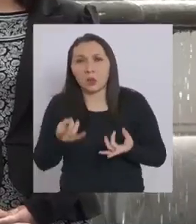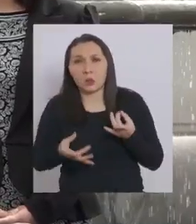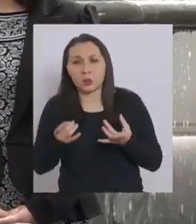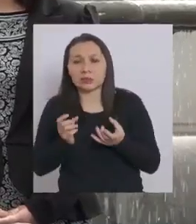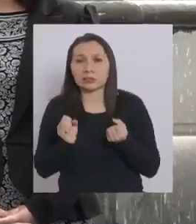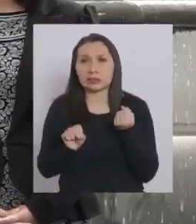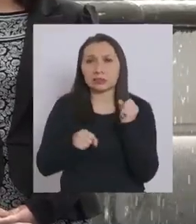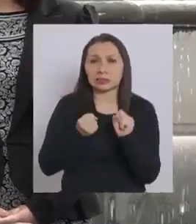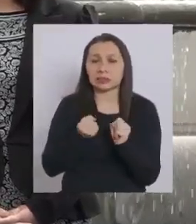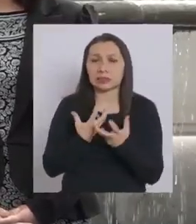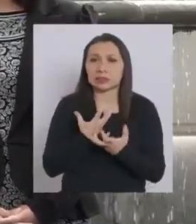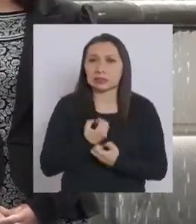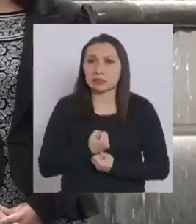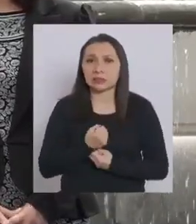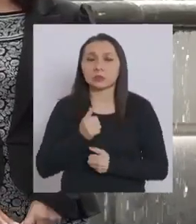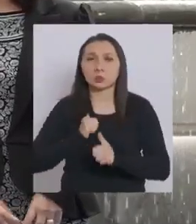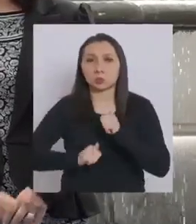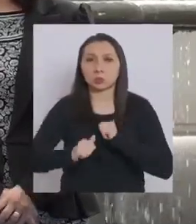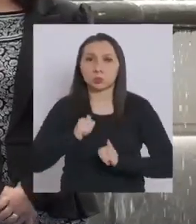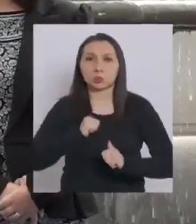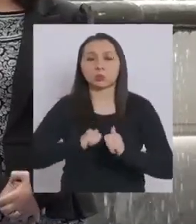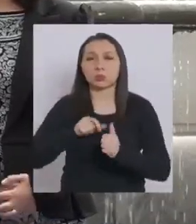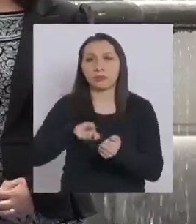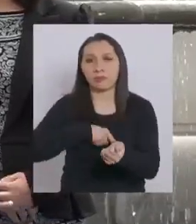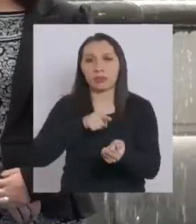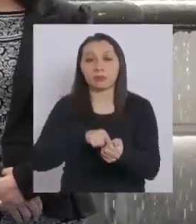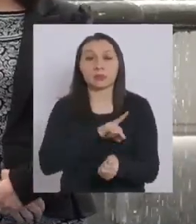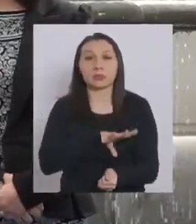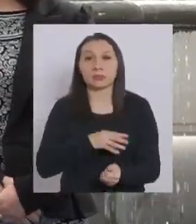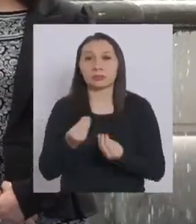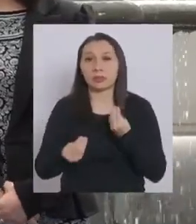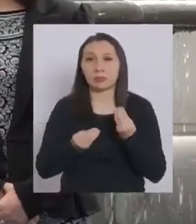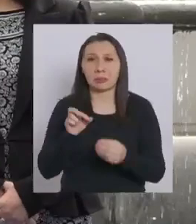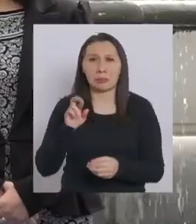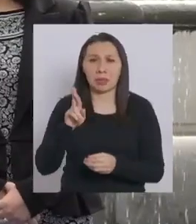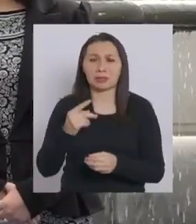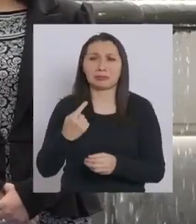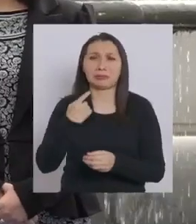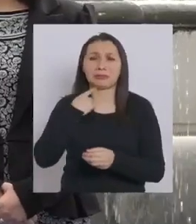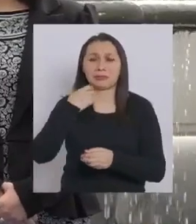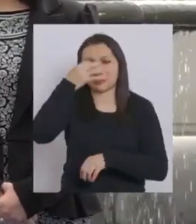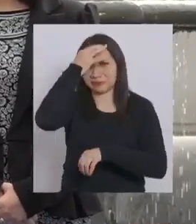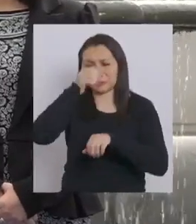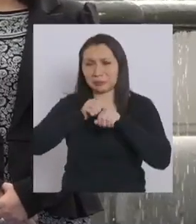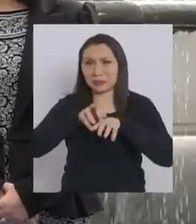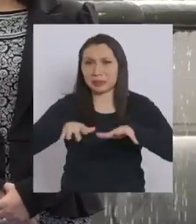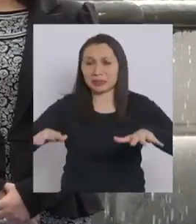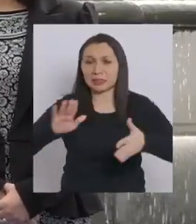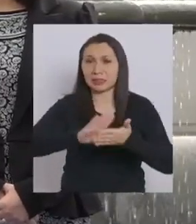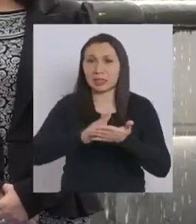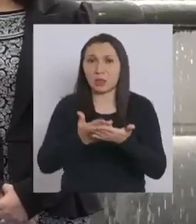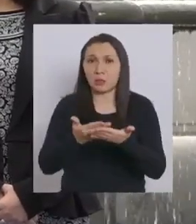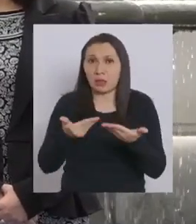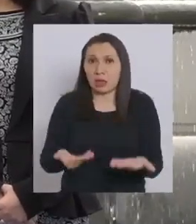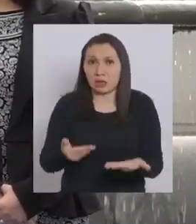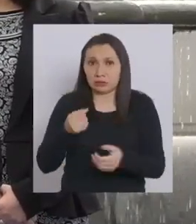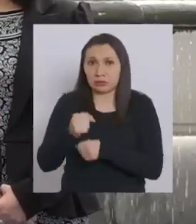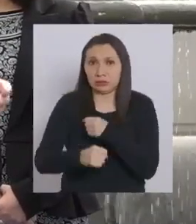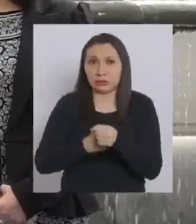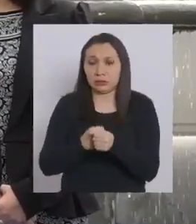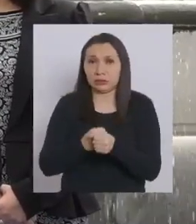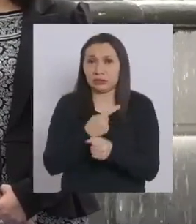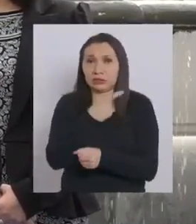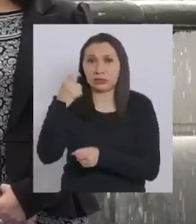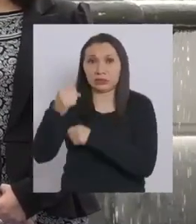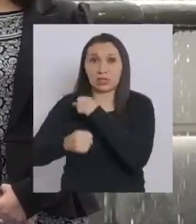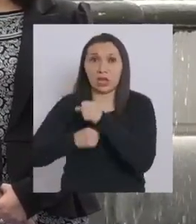las angustias que sufren las familias chilenas producto de la peor pandemia sanitaria de este siglo y de